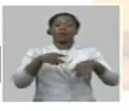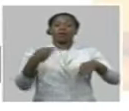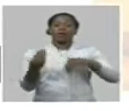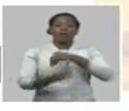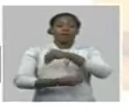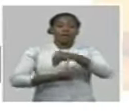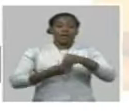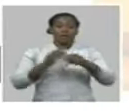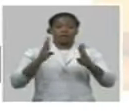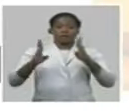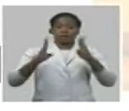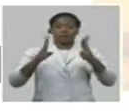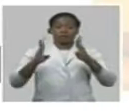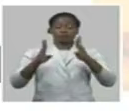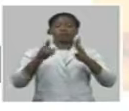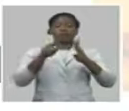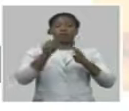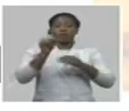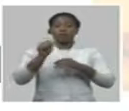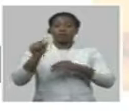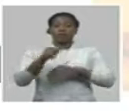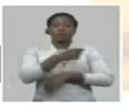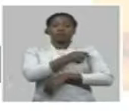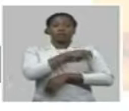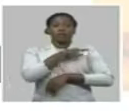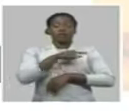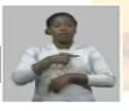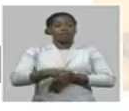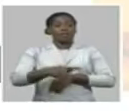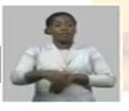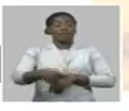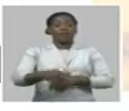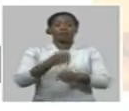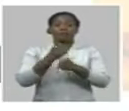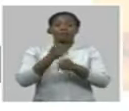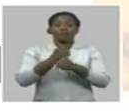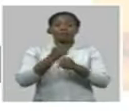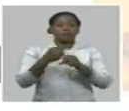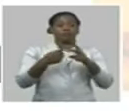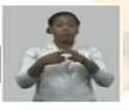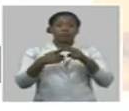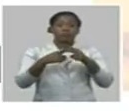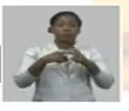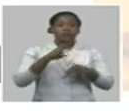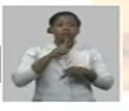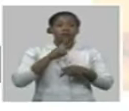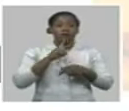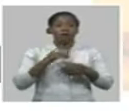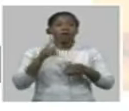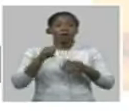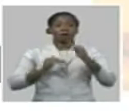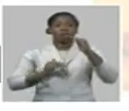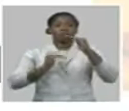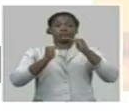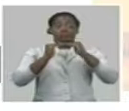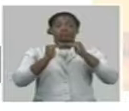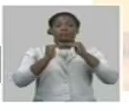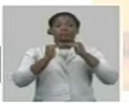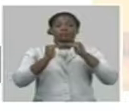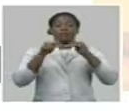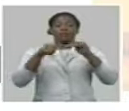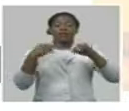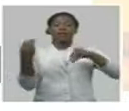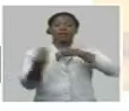753 habitantes yo ya que tenía un ciclo diario o día alterno que se ha tenido que aumentar el ciclo por